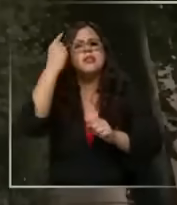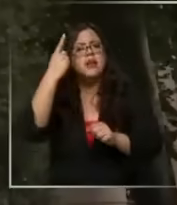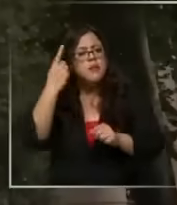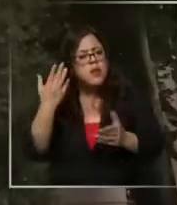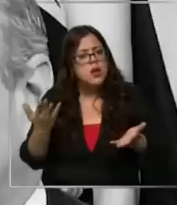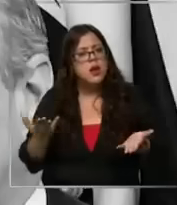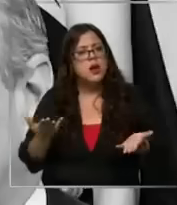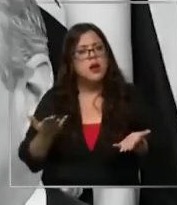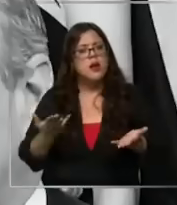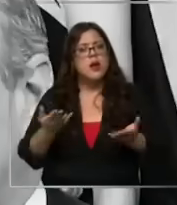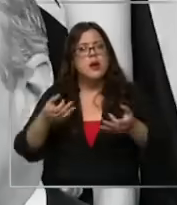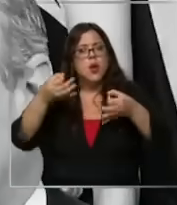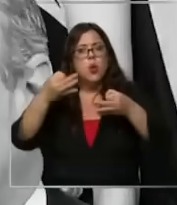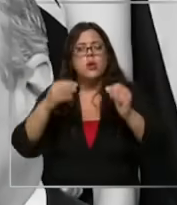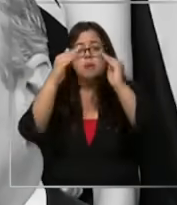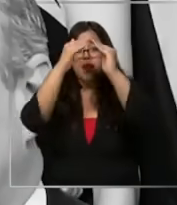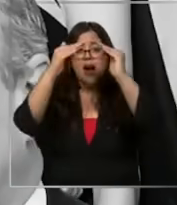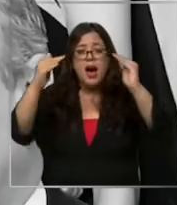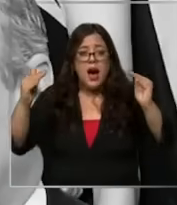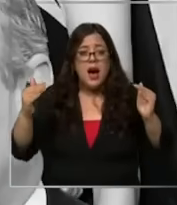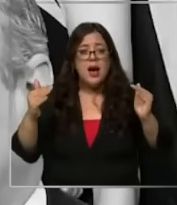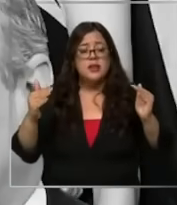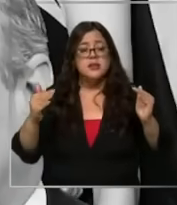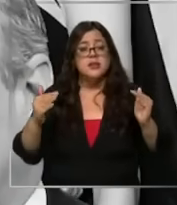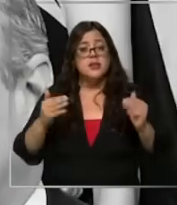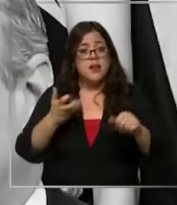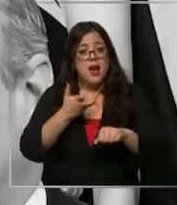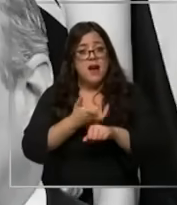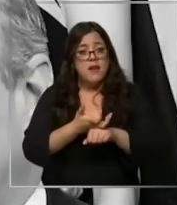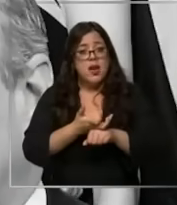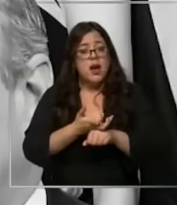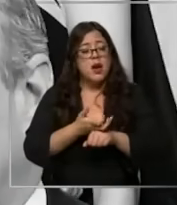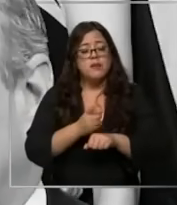momento lo que en esas mansiones ocurría.